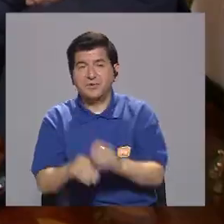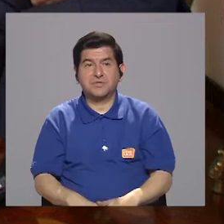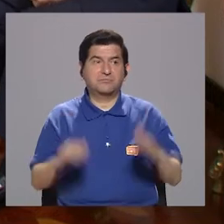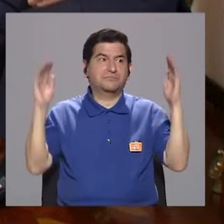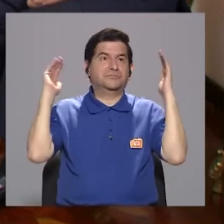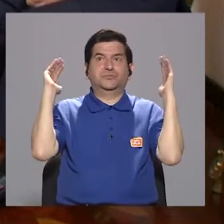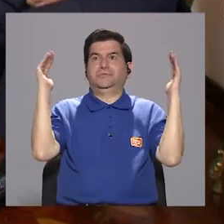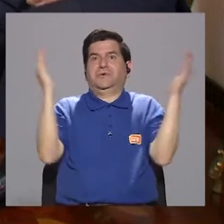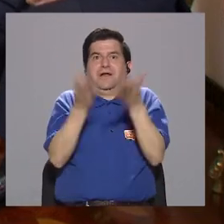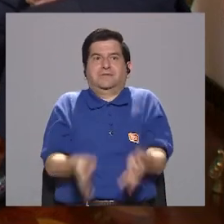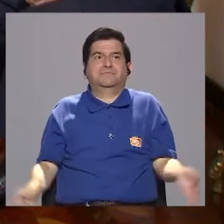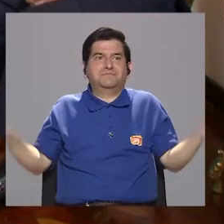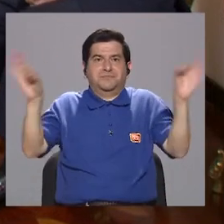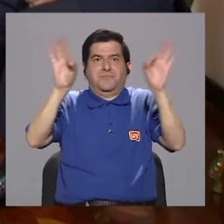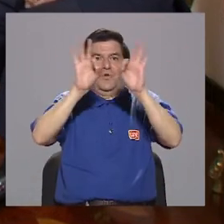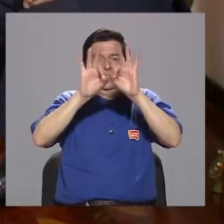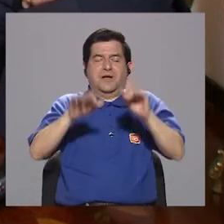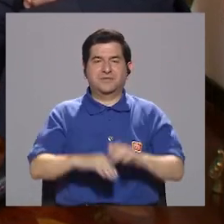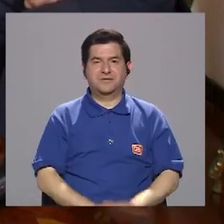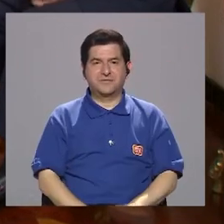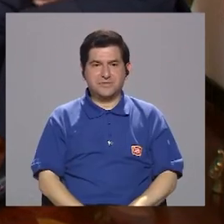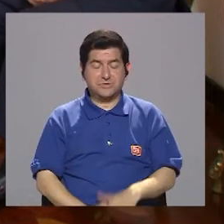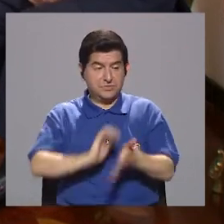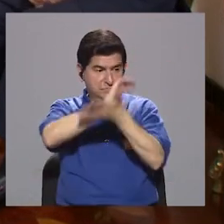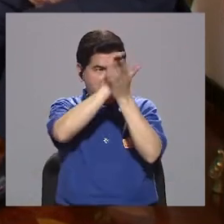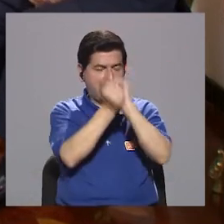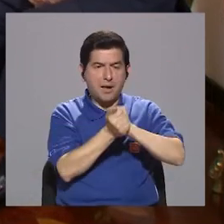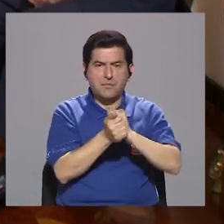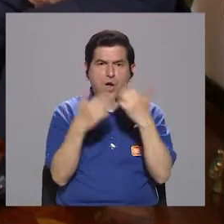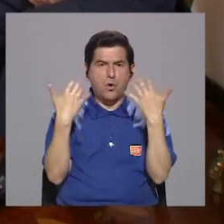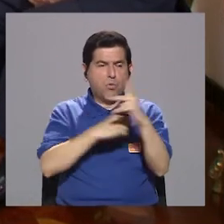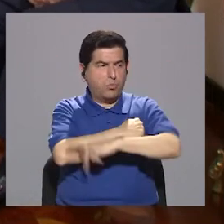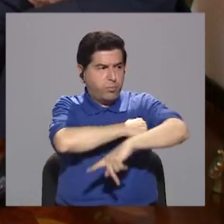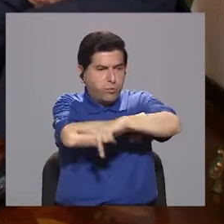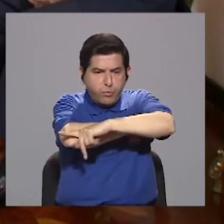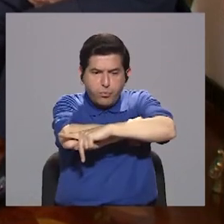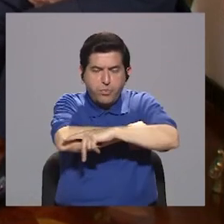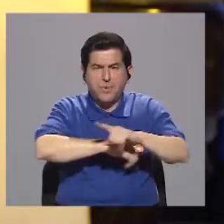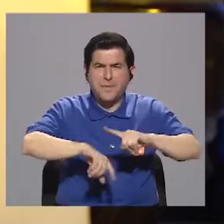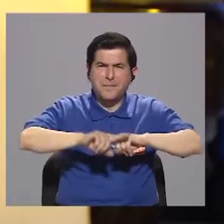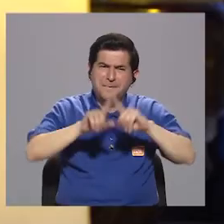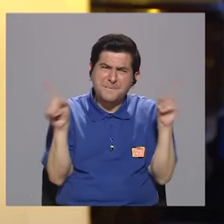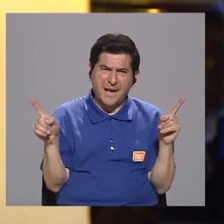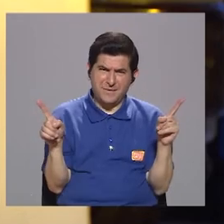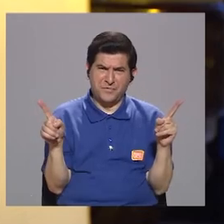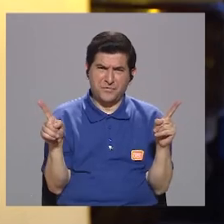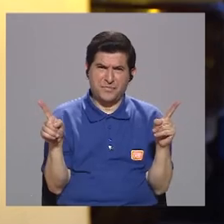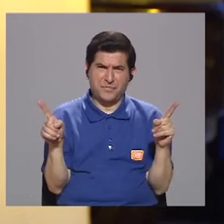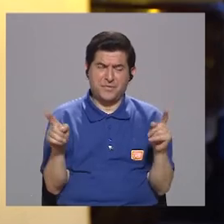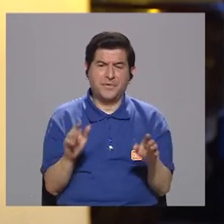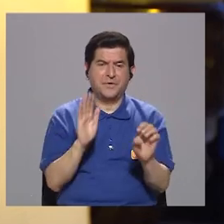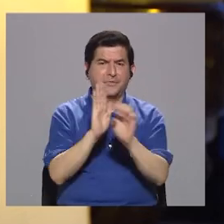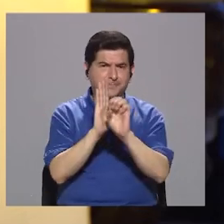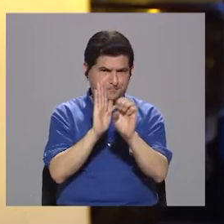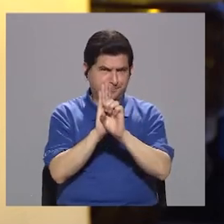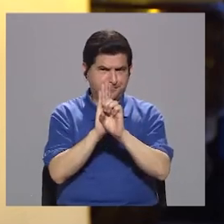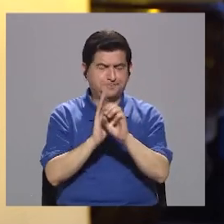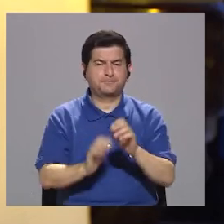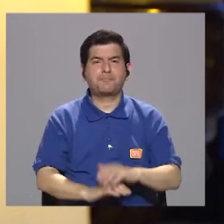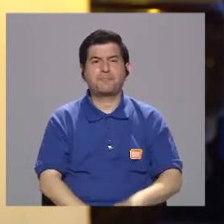son tan grandes, tan importantes, pero además en cuatro años. Que cambiaron tanto el país. Pero es que, por